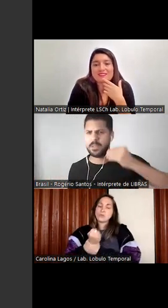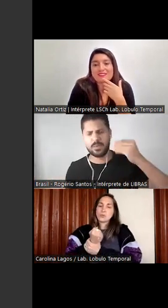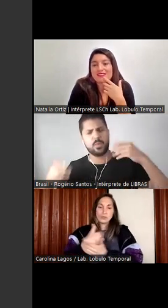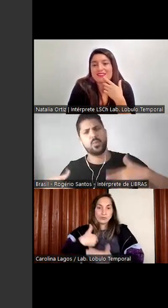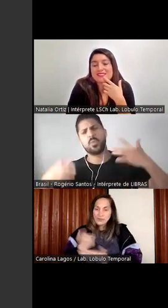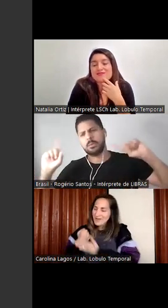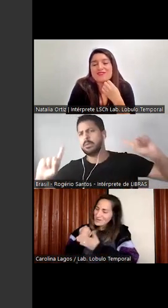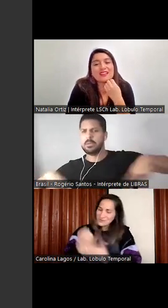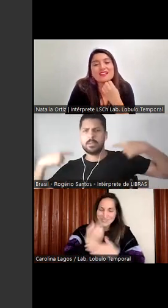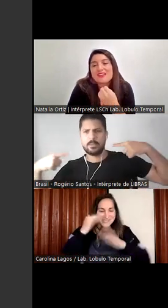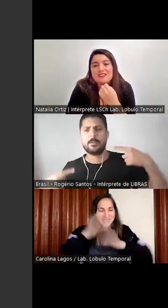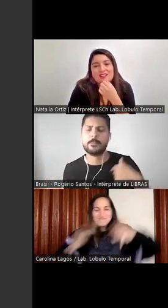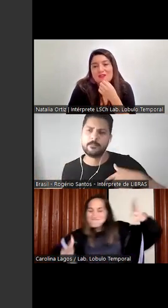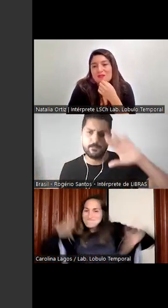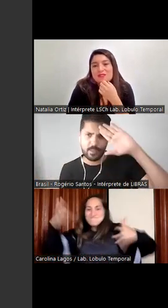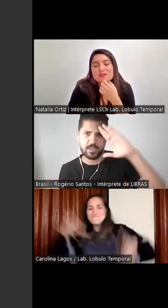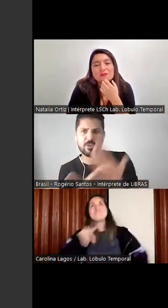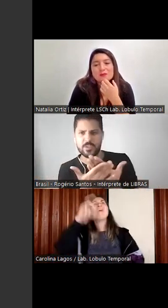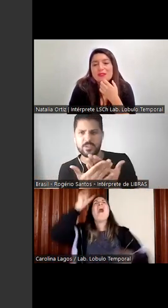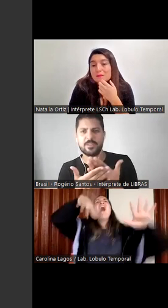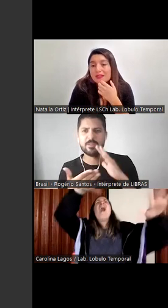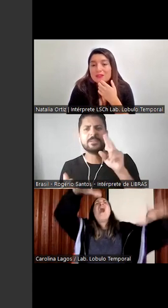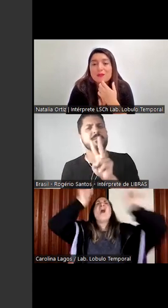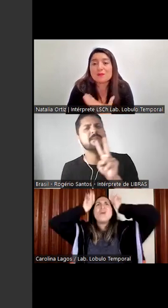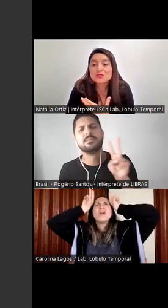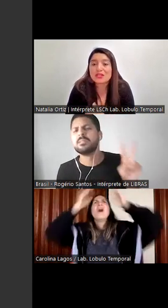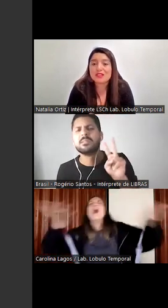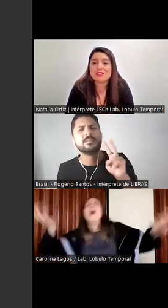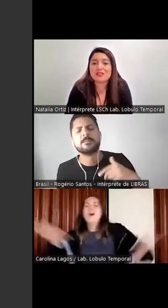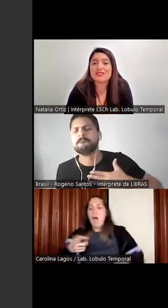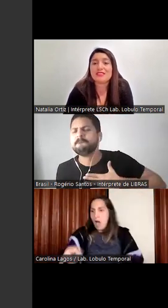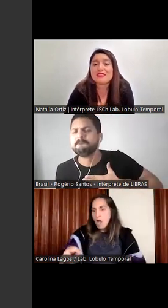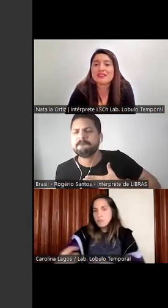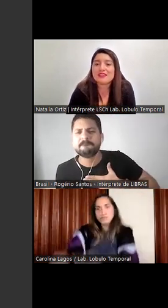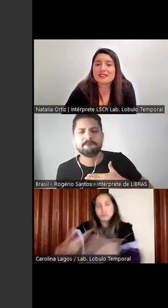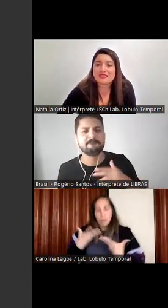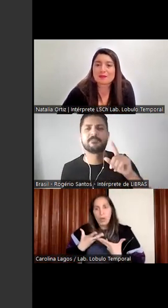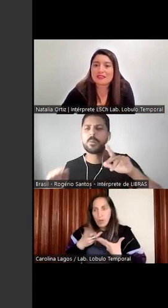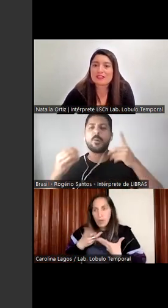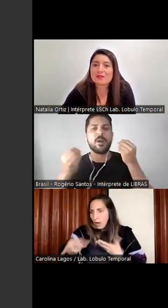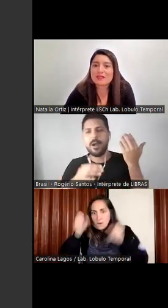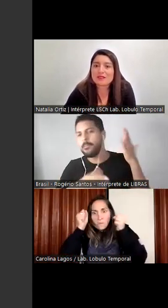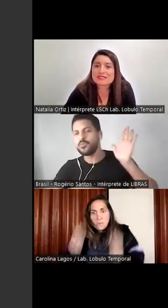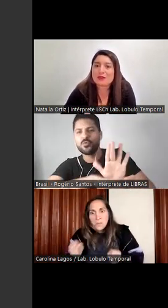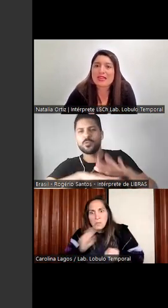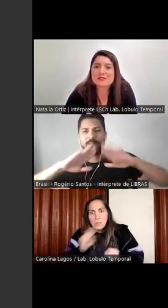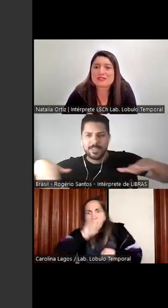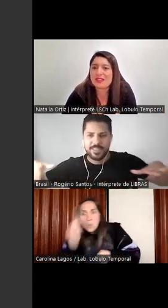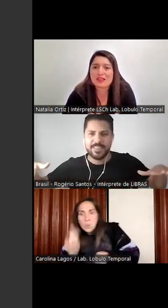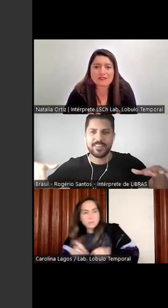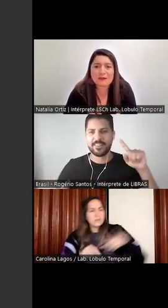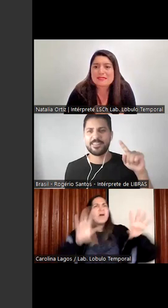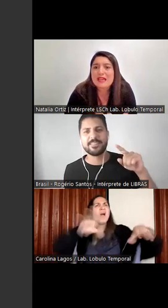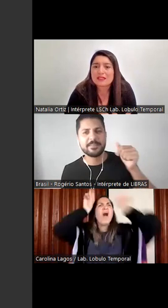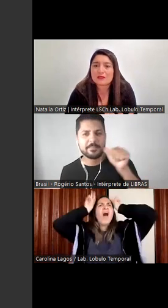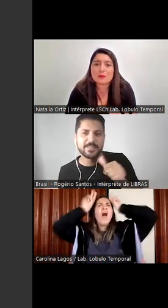Y creo que es bacán el vernáculo visual, porque además ayuda mucho a los niños y niñas, y de repente ellos miraban y decían, ¿pero qué le pasa al